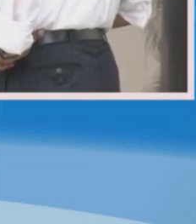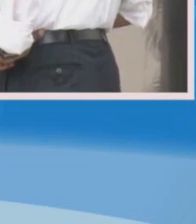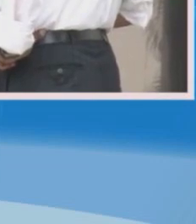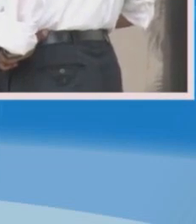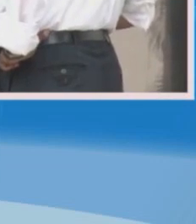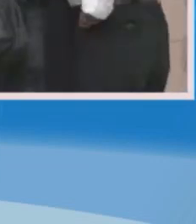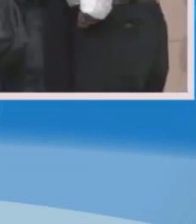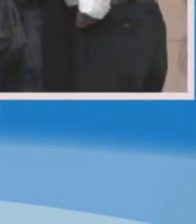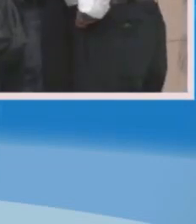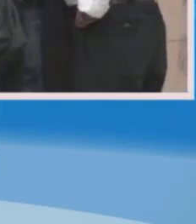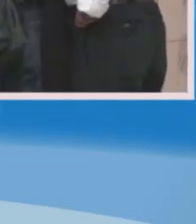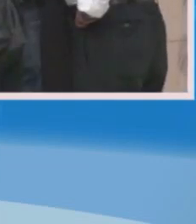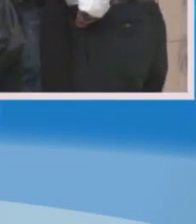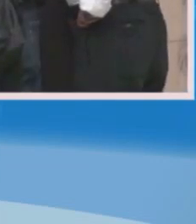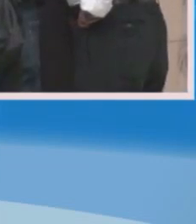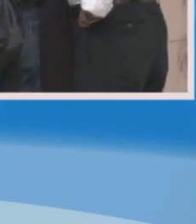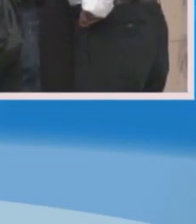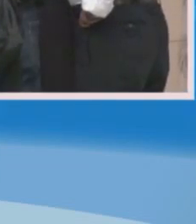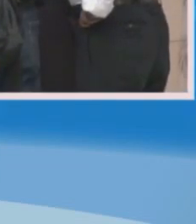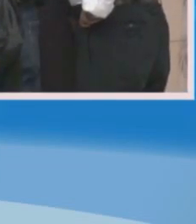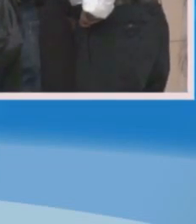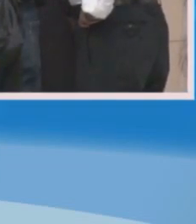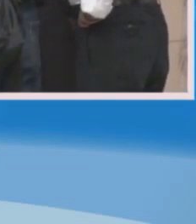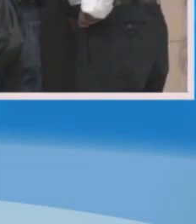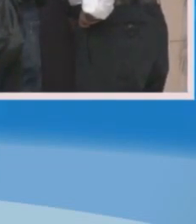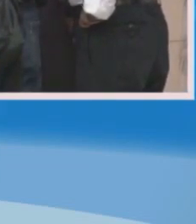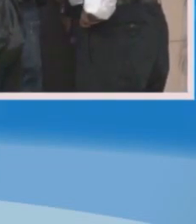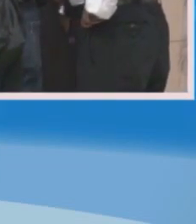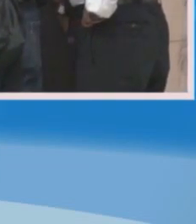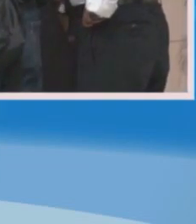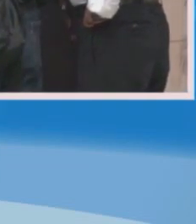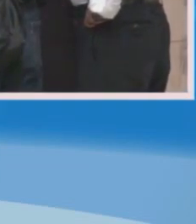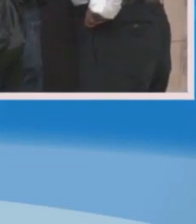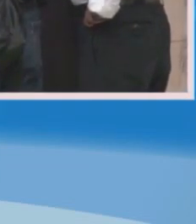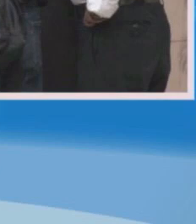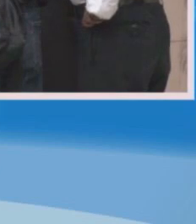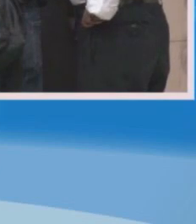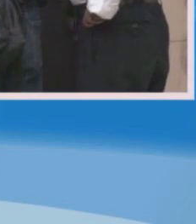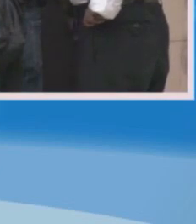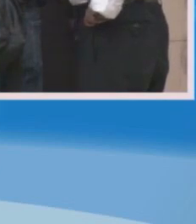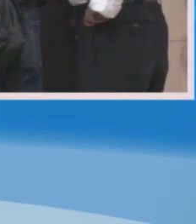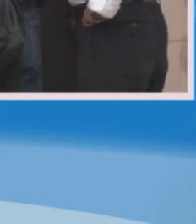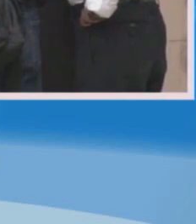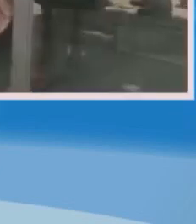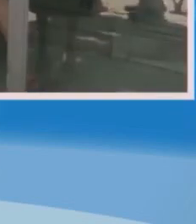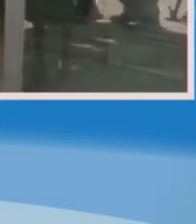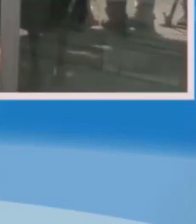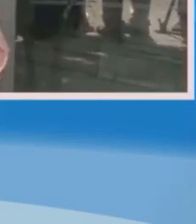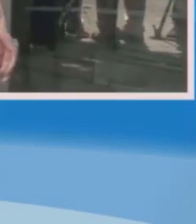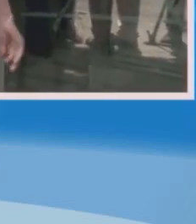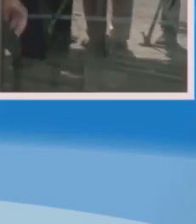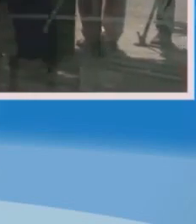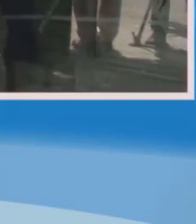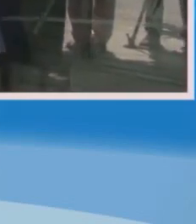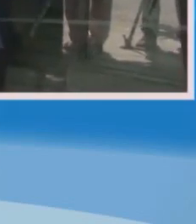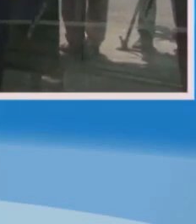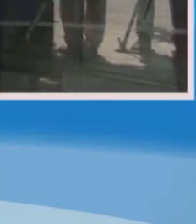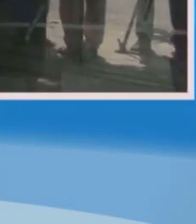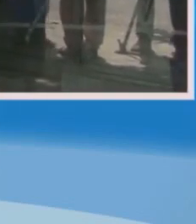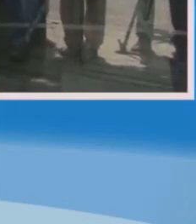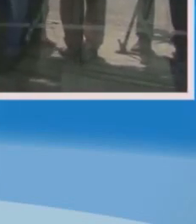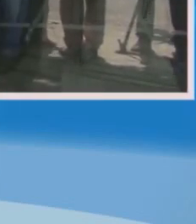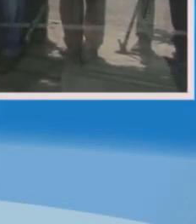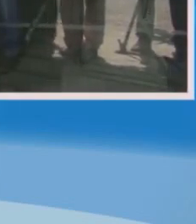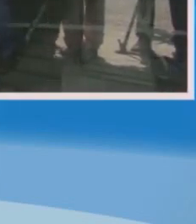a permitir retirarse de manera digna, tener una condición de retiro que,